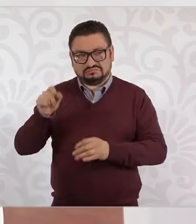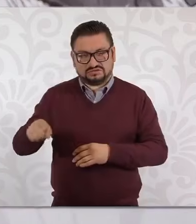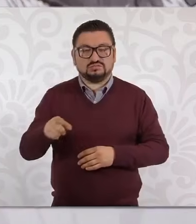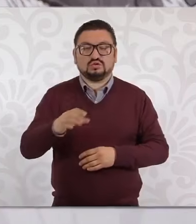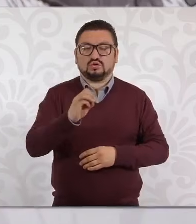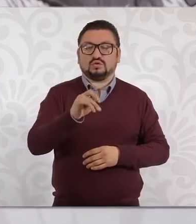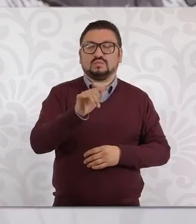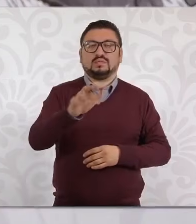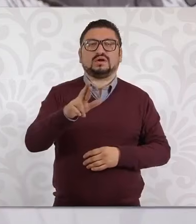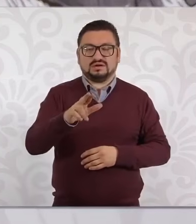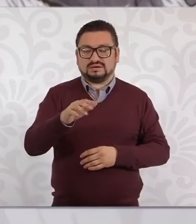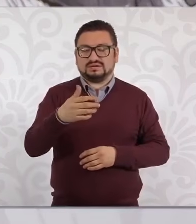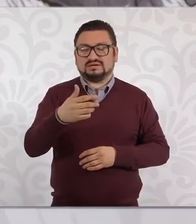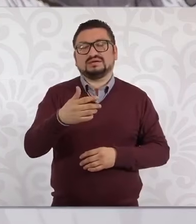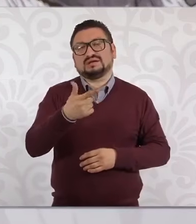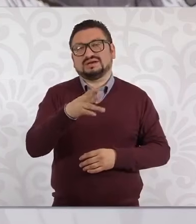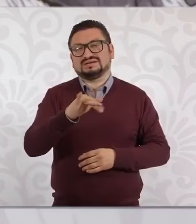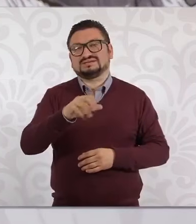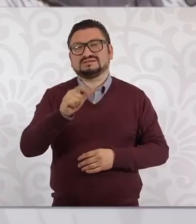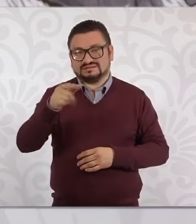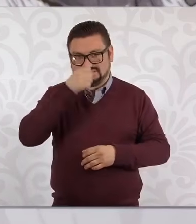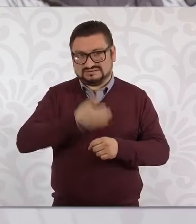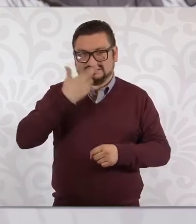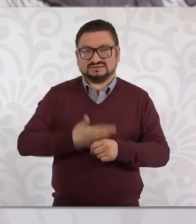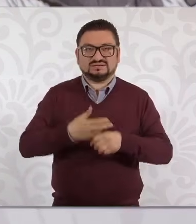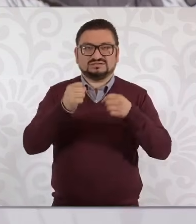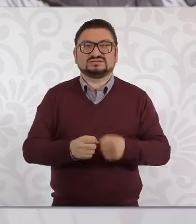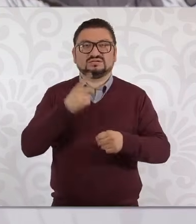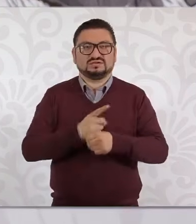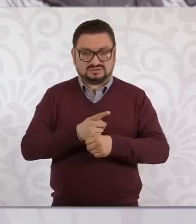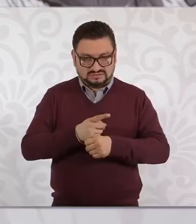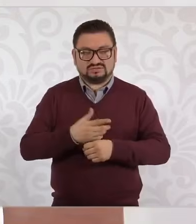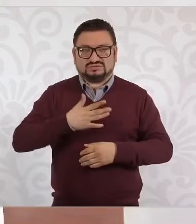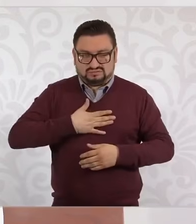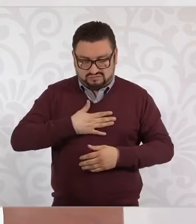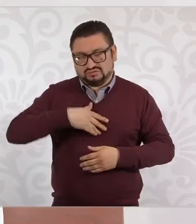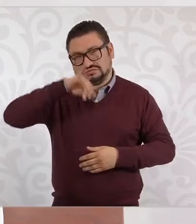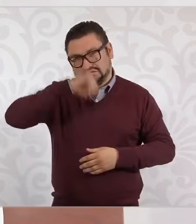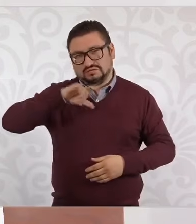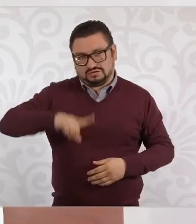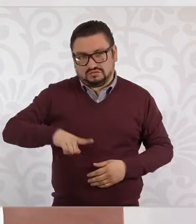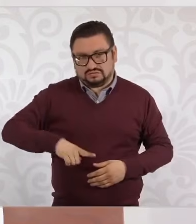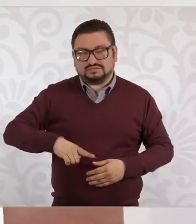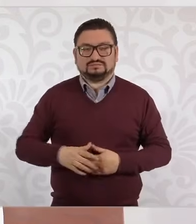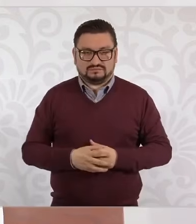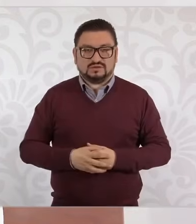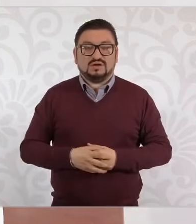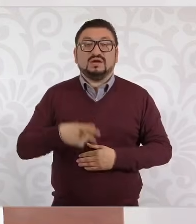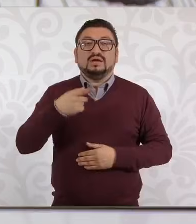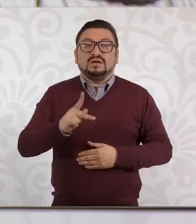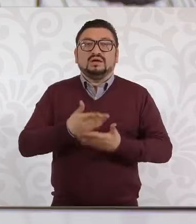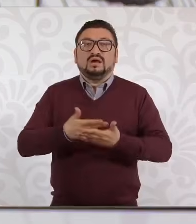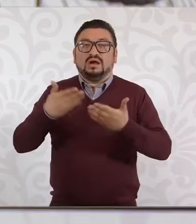Omar García Harfuch era el secretario de Seguridad, su servidor era la jefa de gobierno. Nada más que ahora